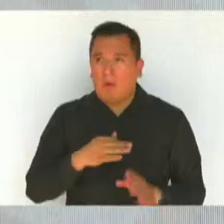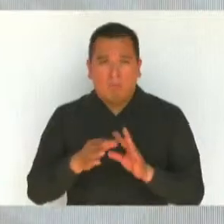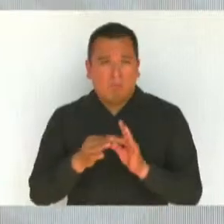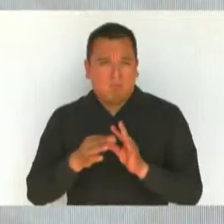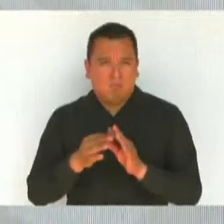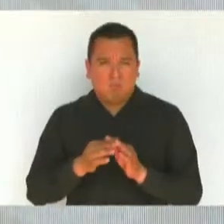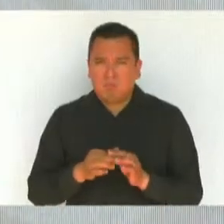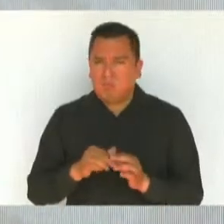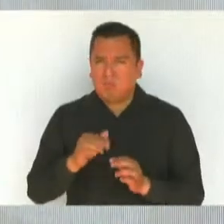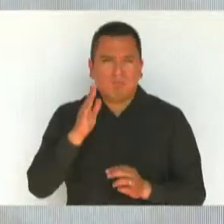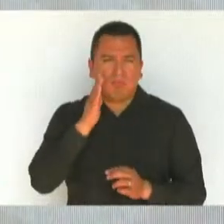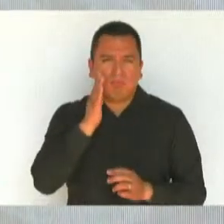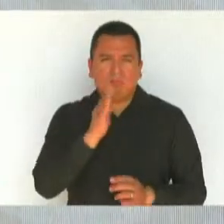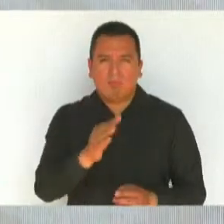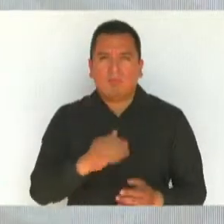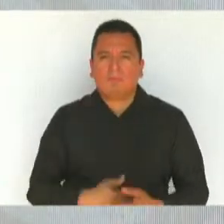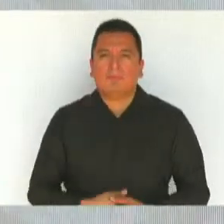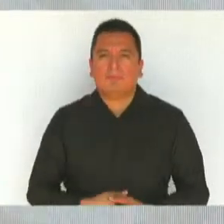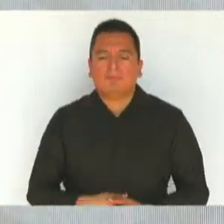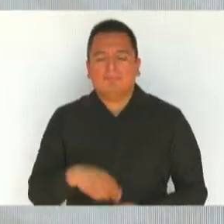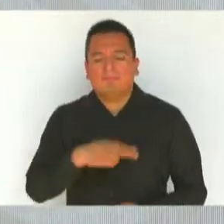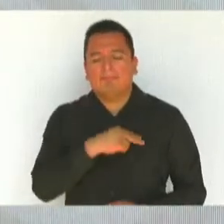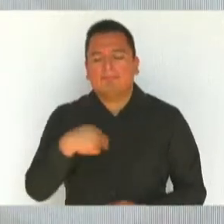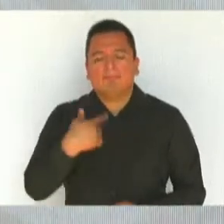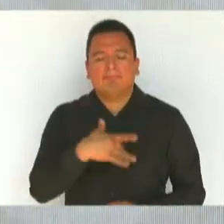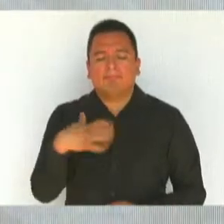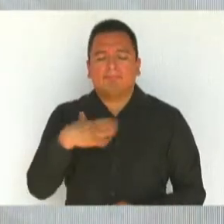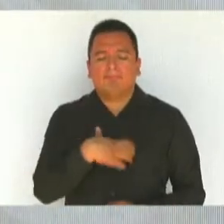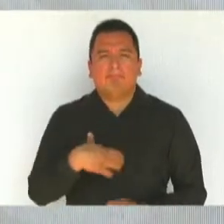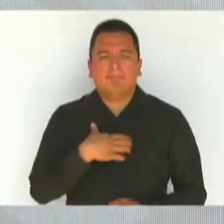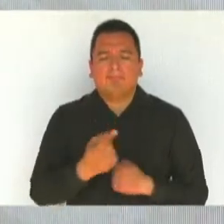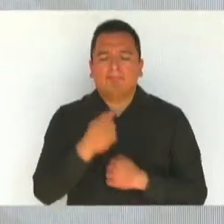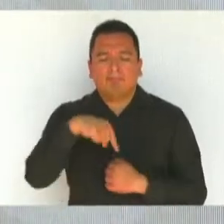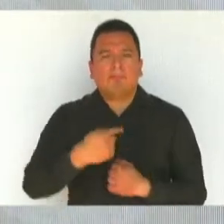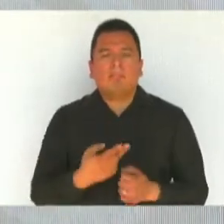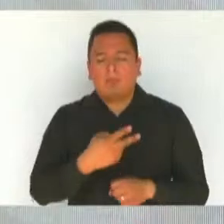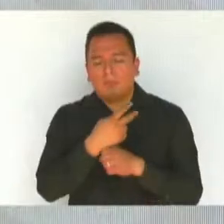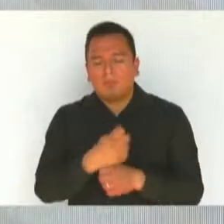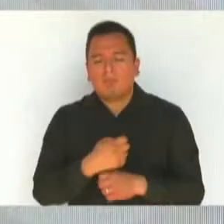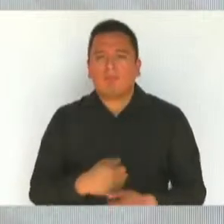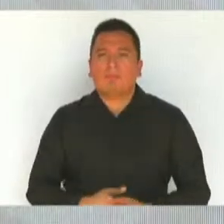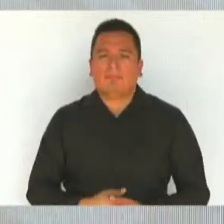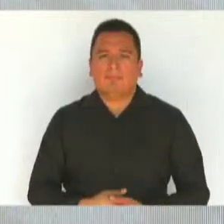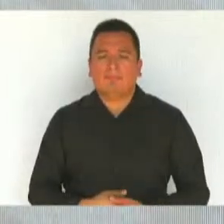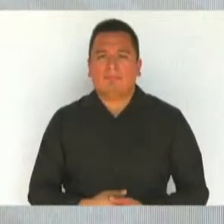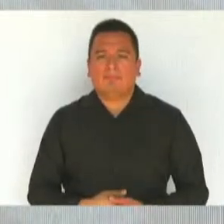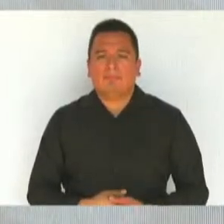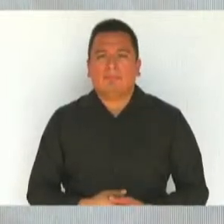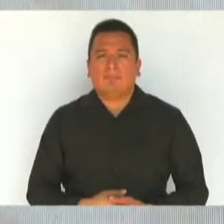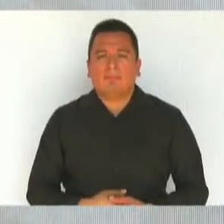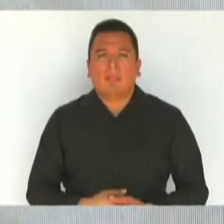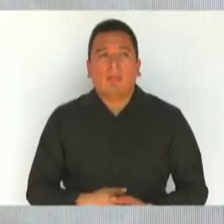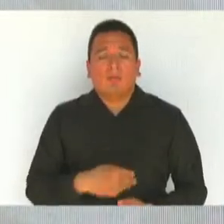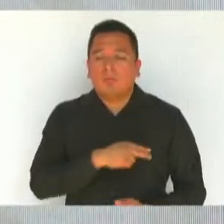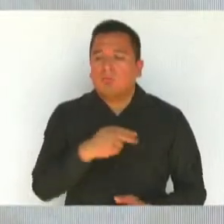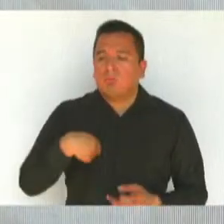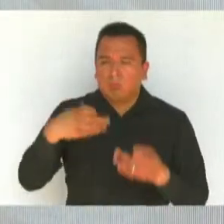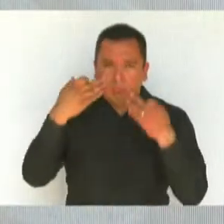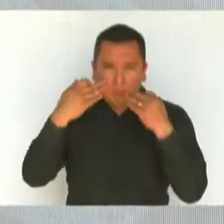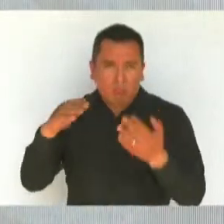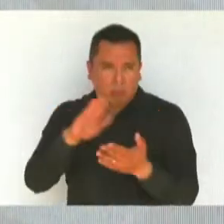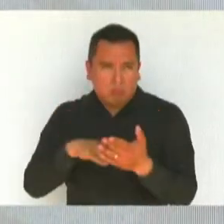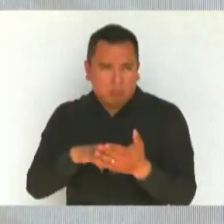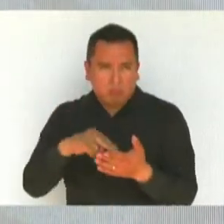expresar que estamos profundamente contentos, primero por estar aquí en esta firma de convenio minero, en donde Torreón es